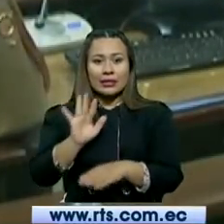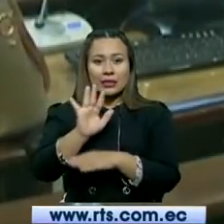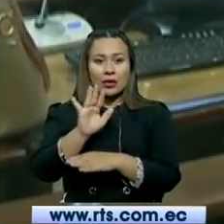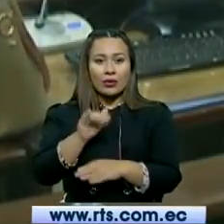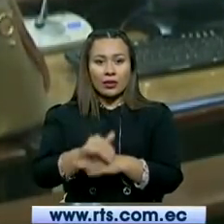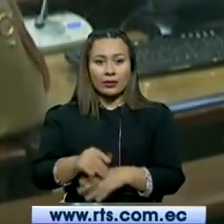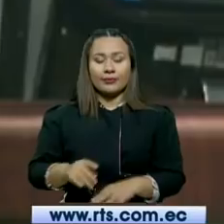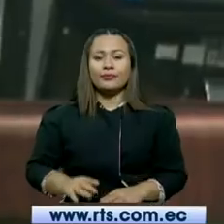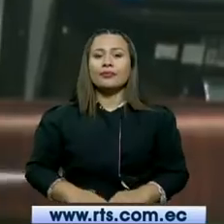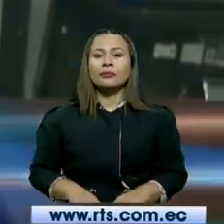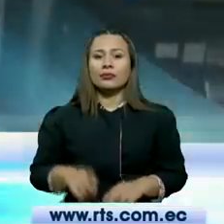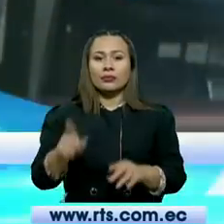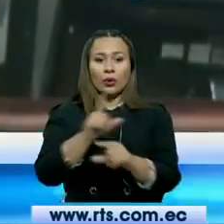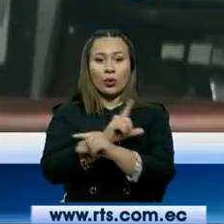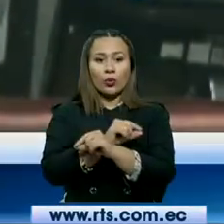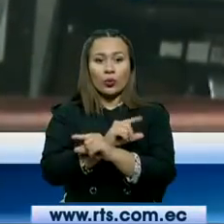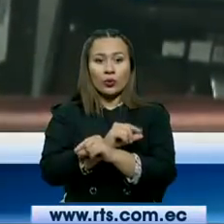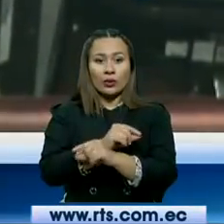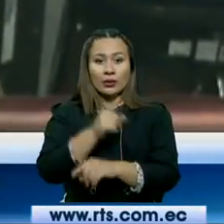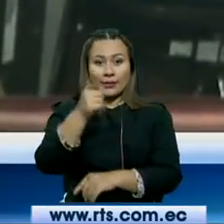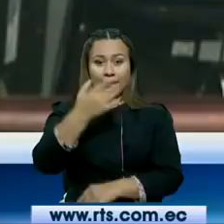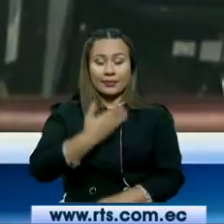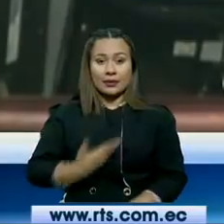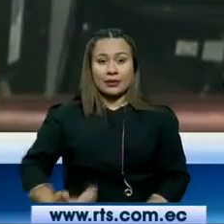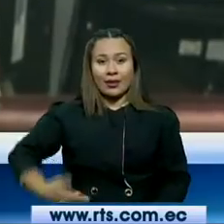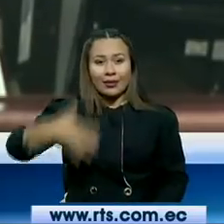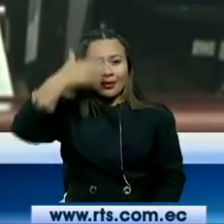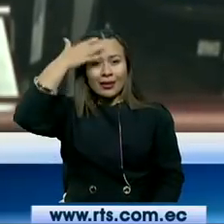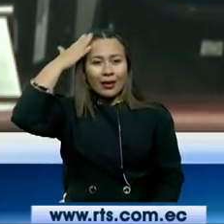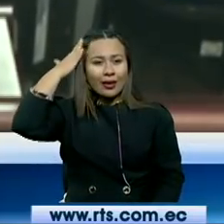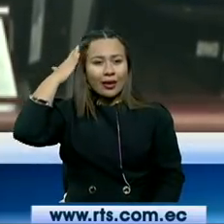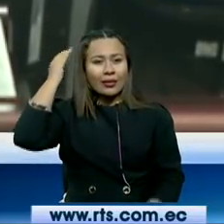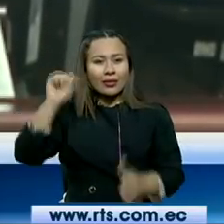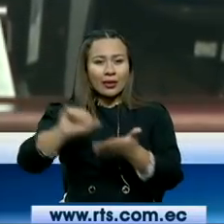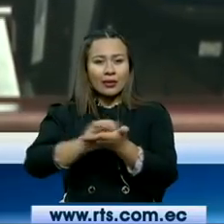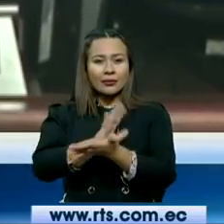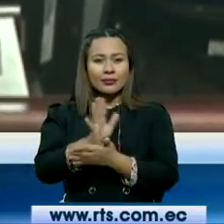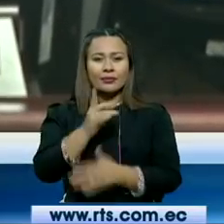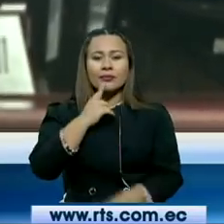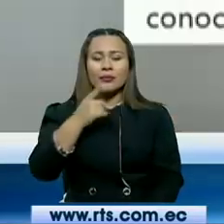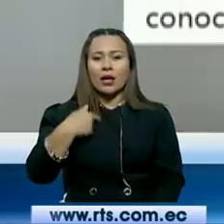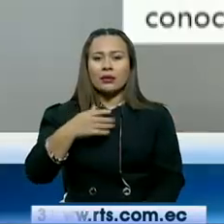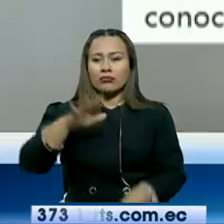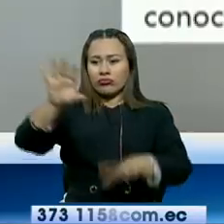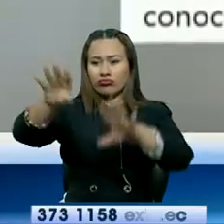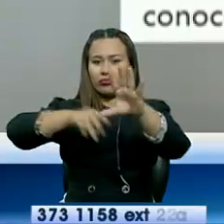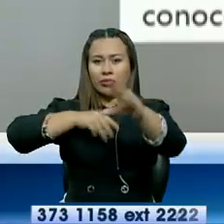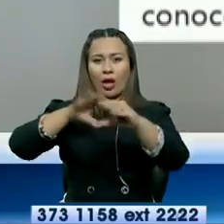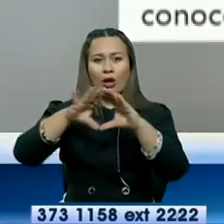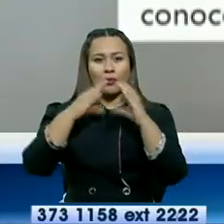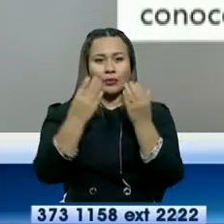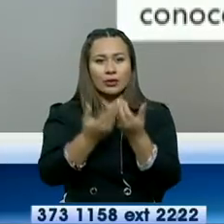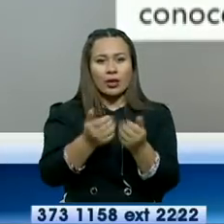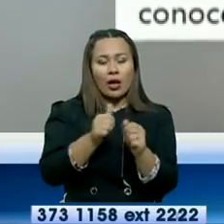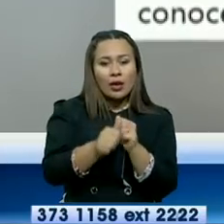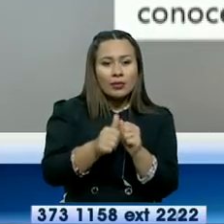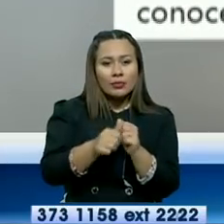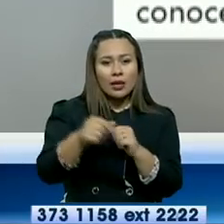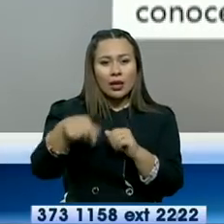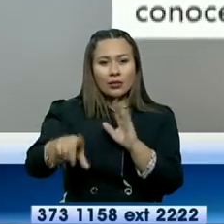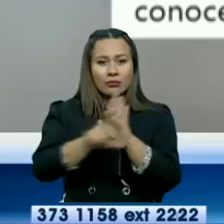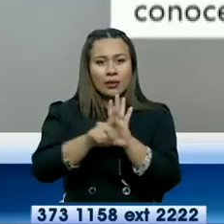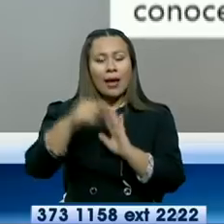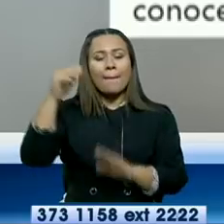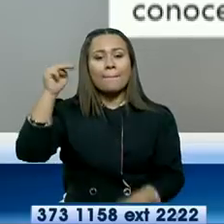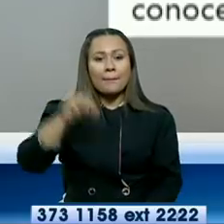en su cuenta de Twitter el presidente de la Asamblea anunciaba que ha convocado al Consejo Administrativo de la Legislatura para recién este martes